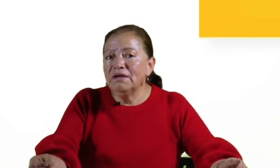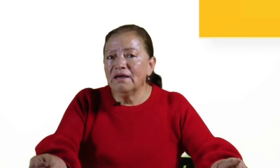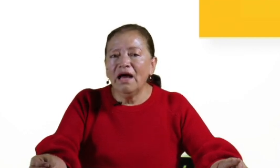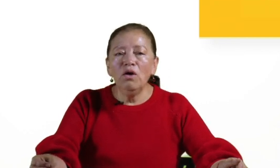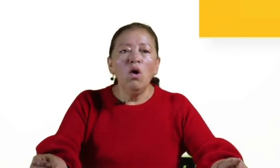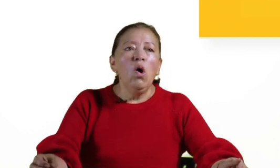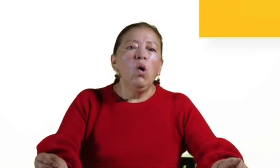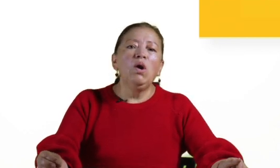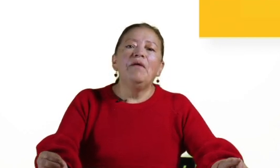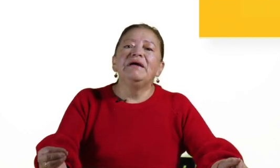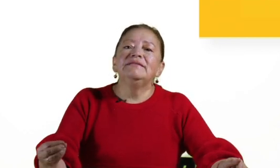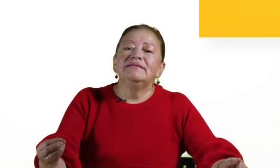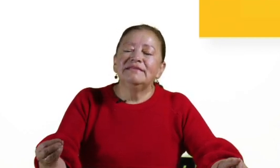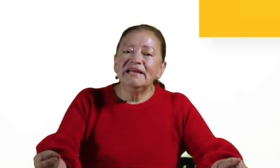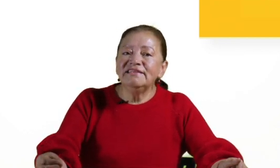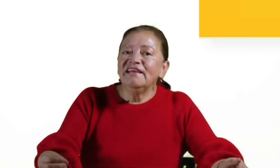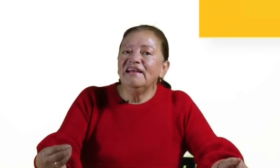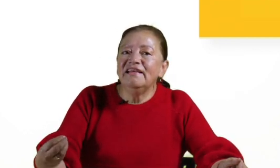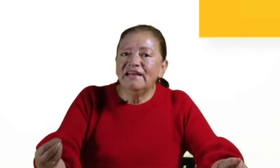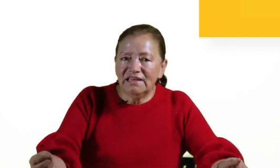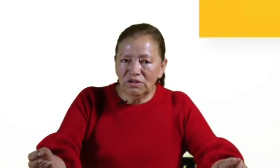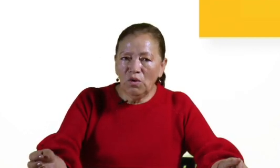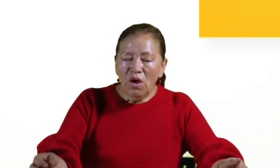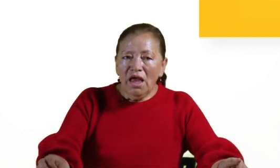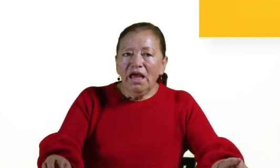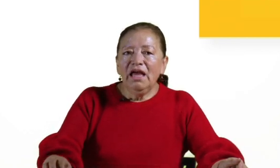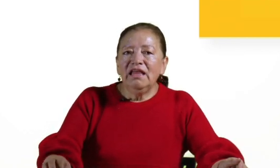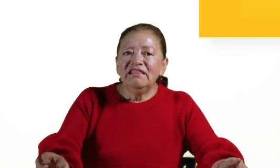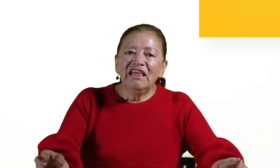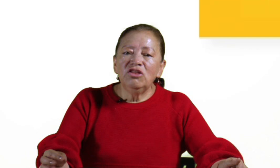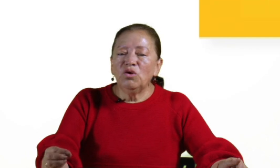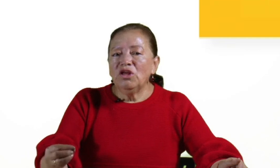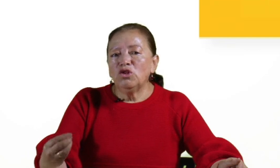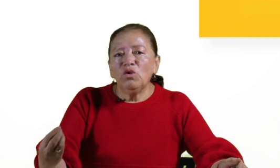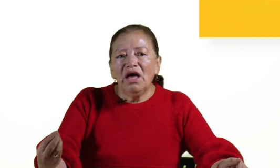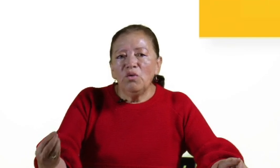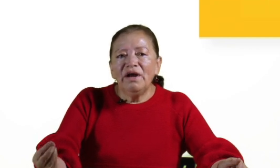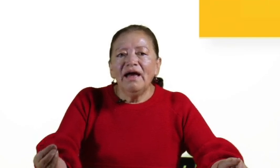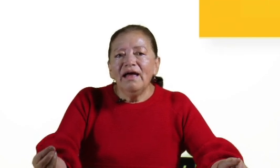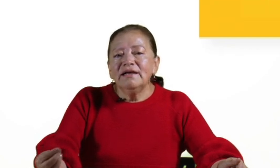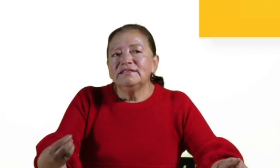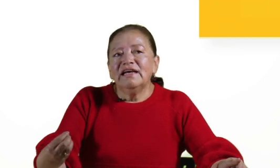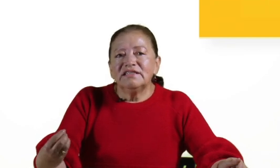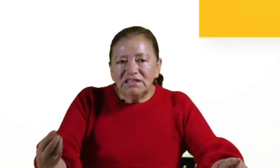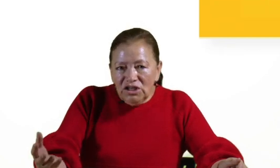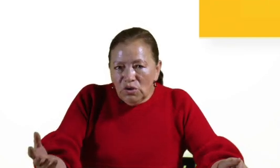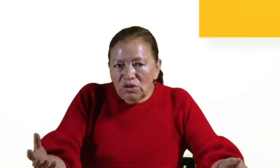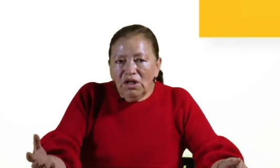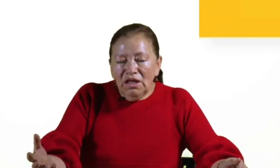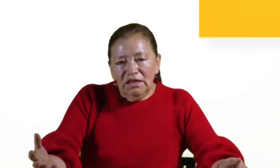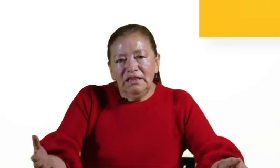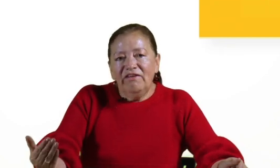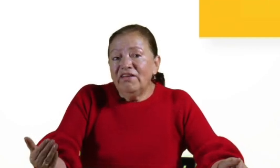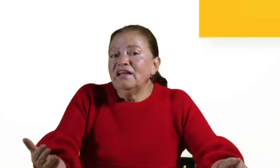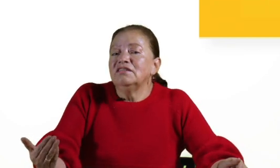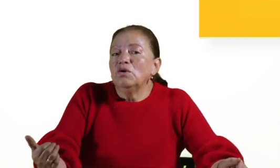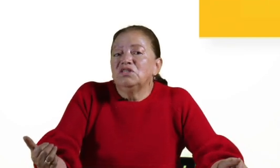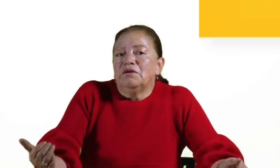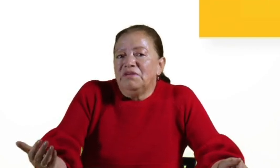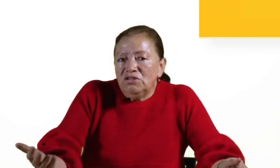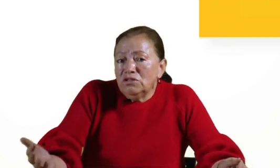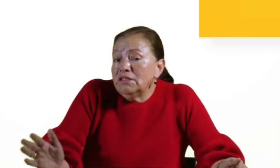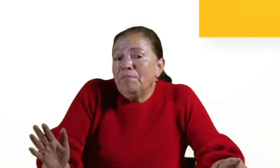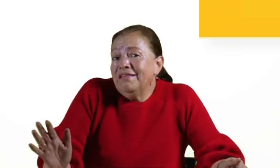persistencia en un mercado o la persistencia y el liderazgo dentro de toda una sección de bienes